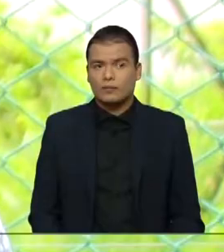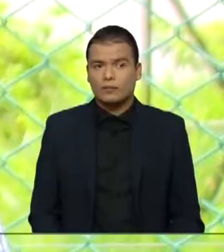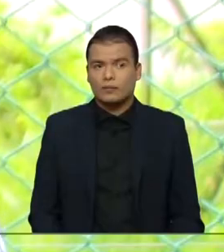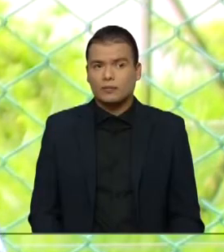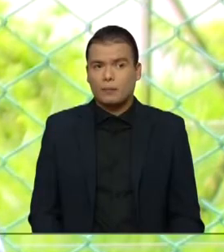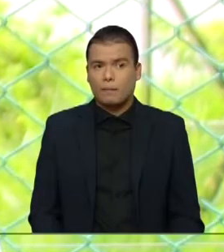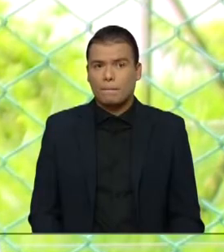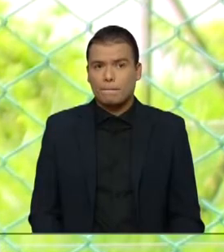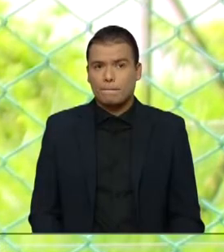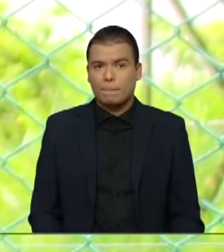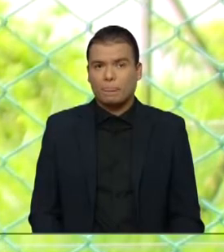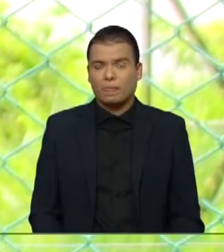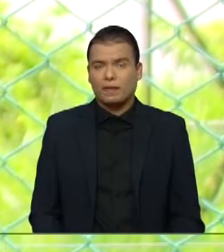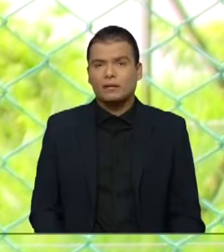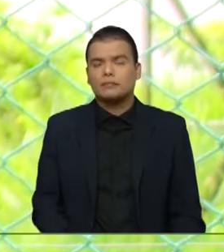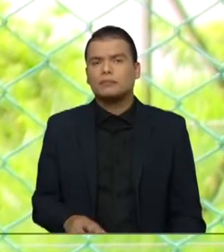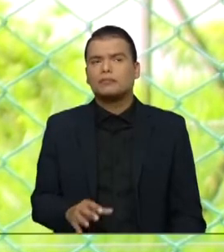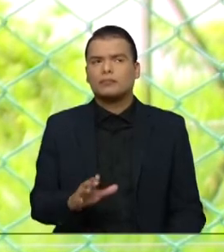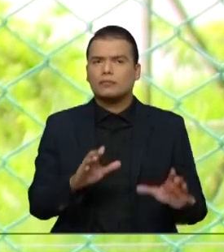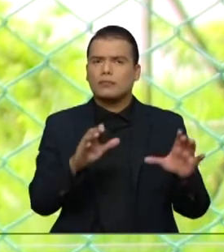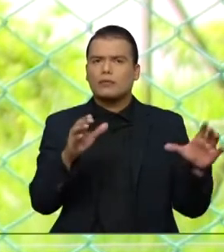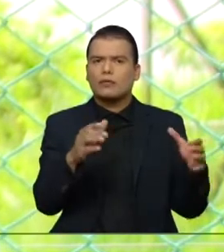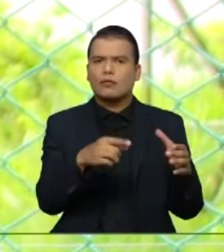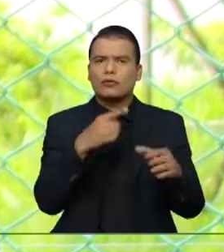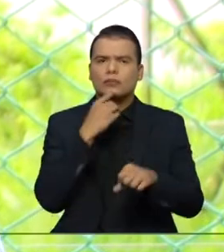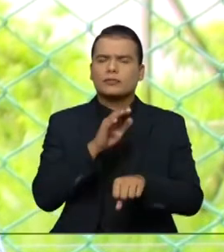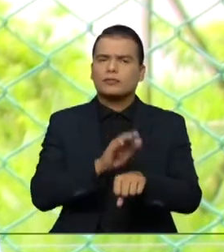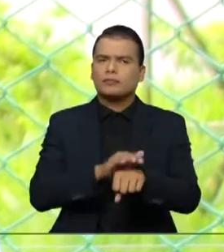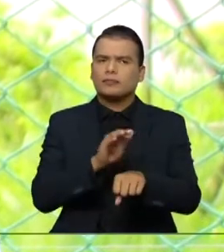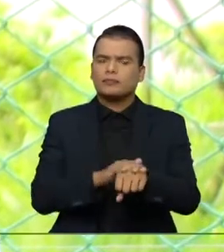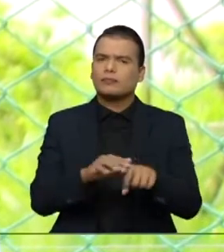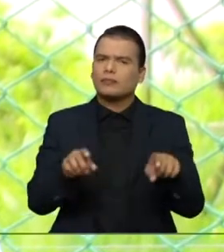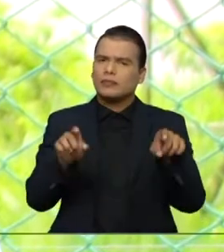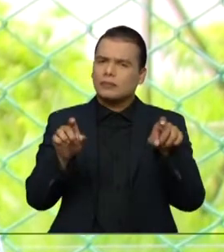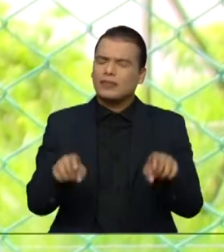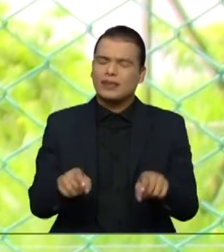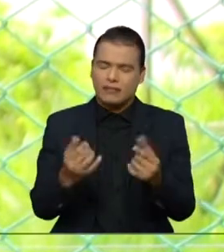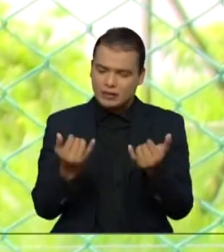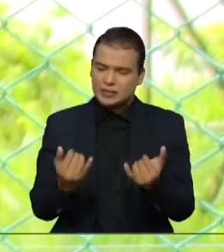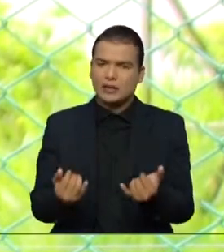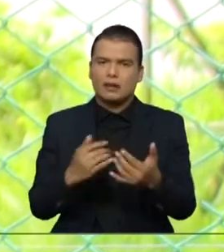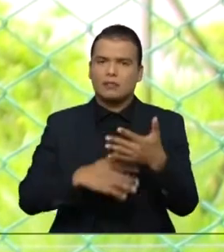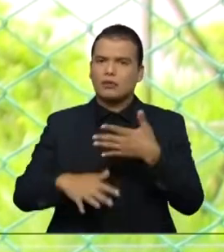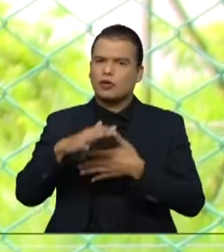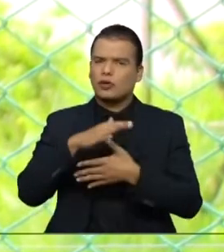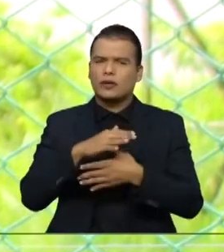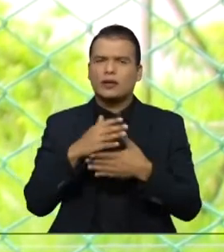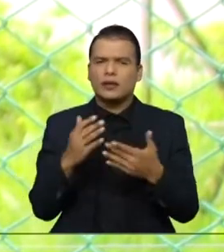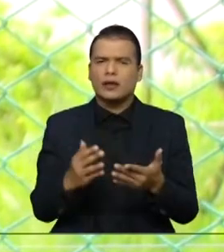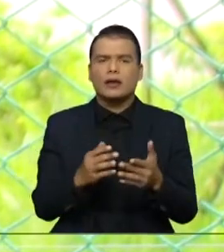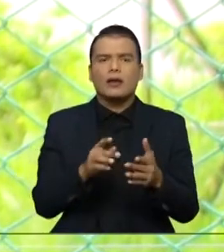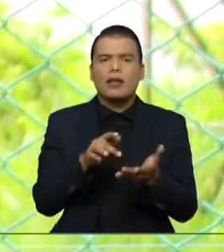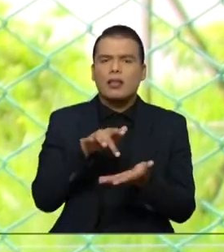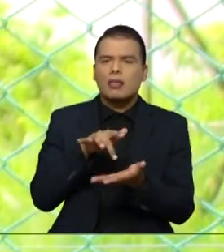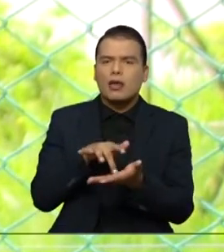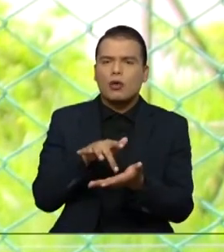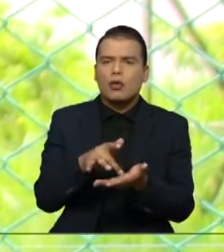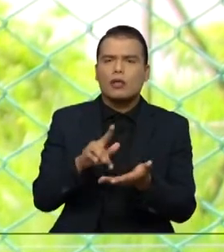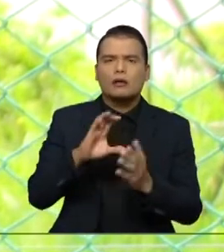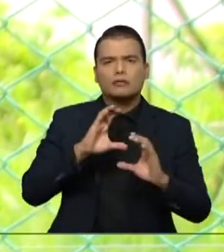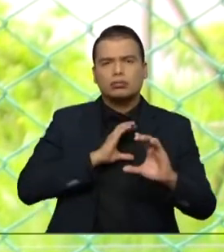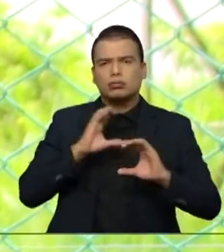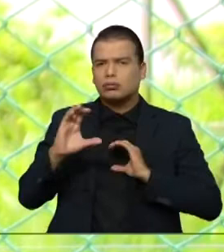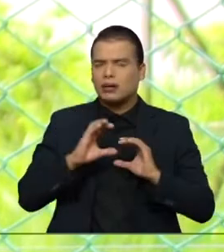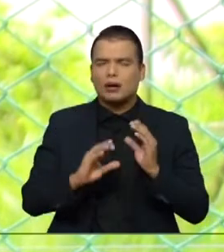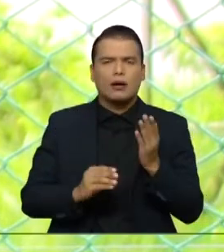una de las principales exigencias es que se le dé prioridad al pago de los honorarios de Los sueldos